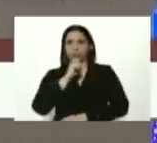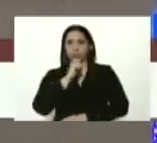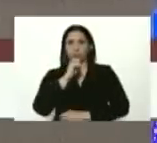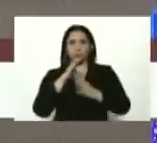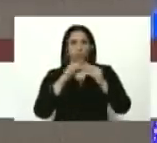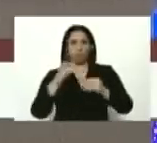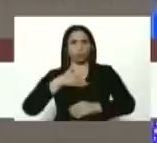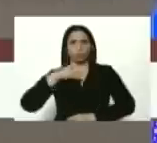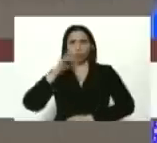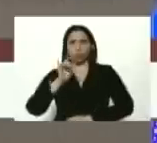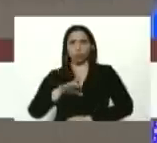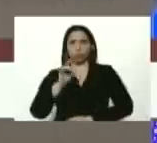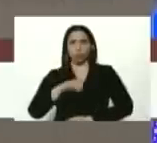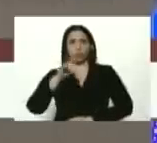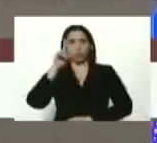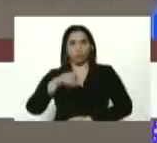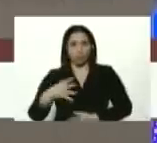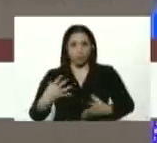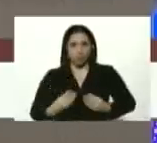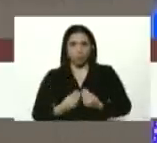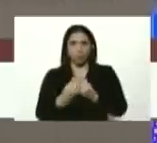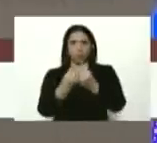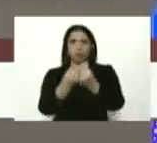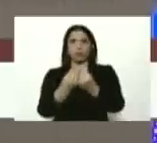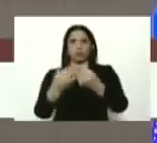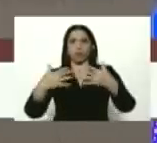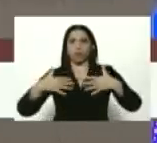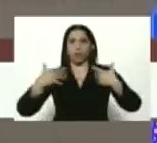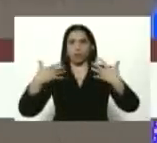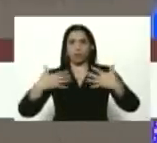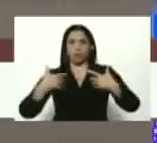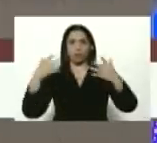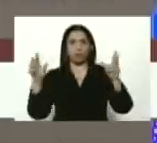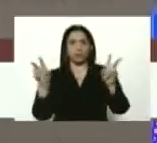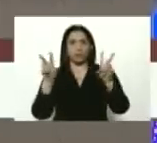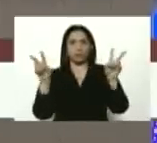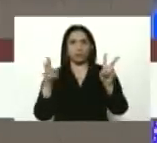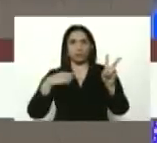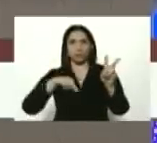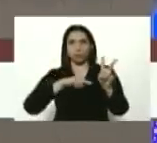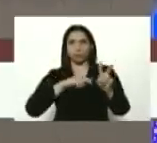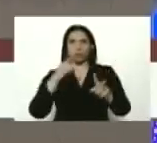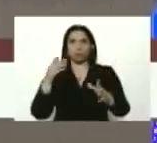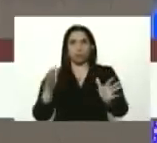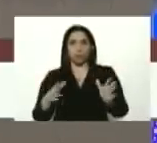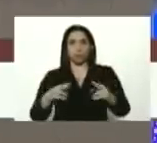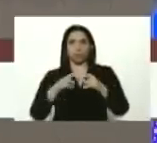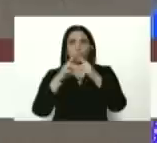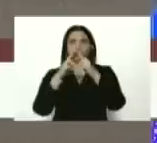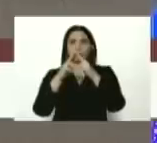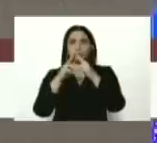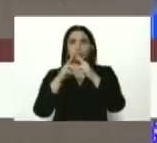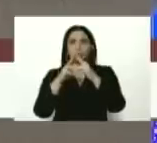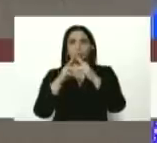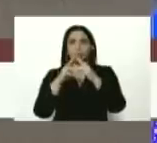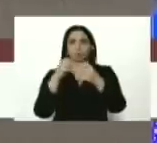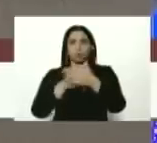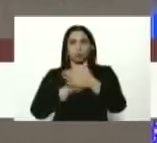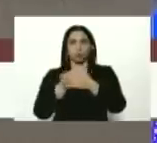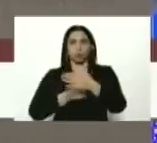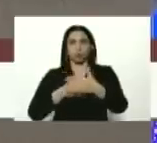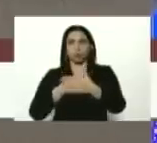los dolores, pero también acompaña las alegrías y las victorias que hemos conseguido en esta lucha contra